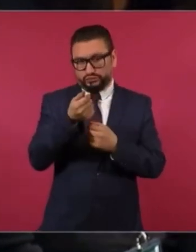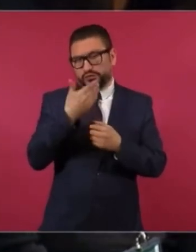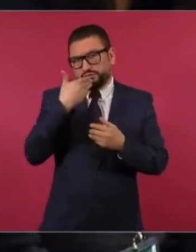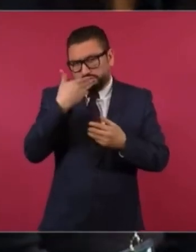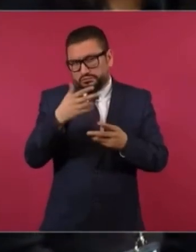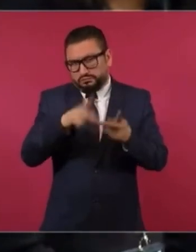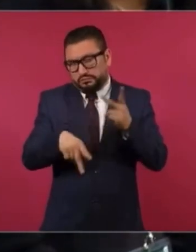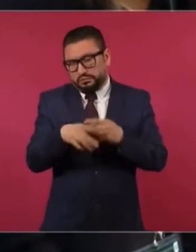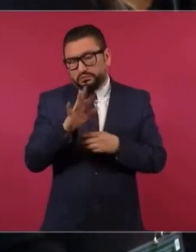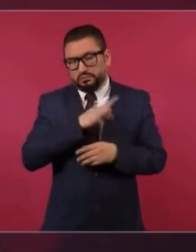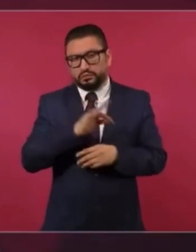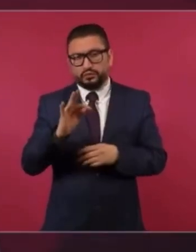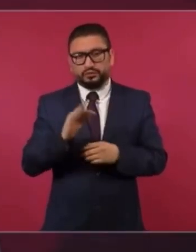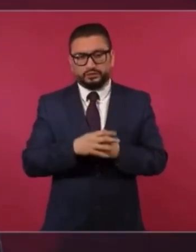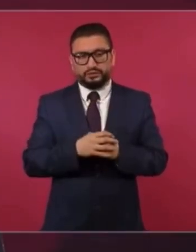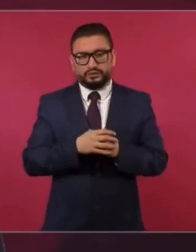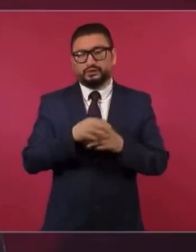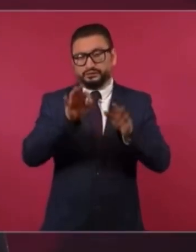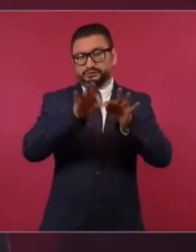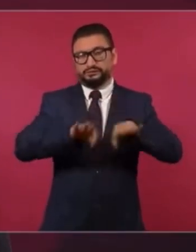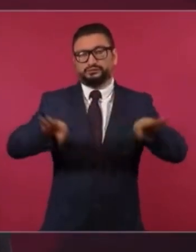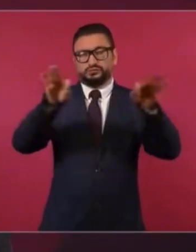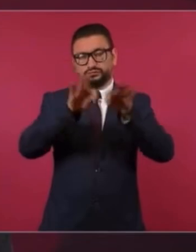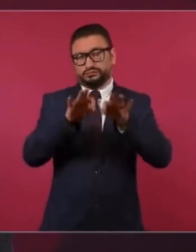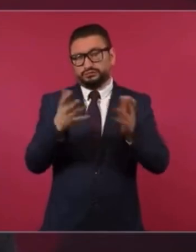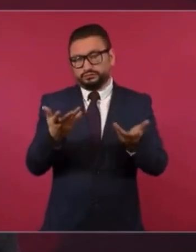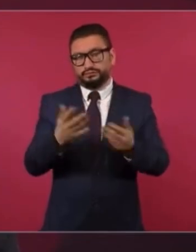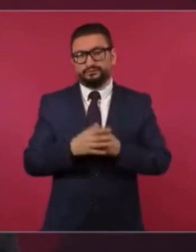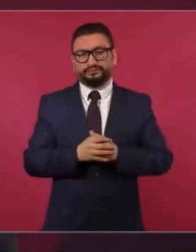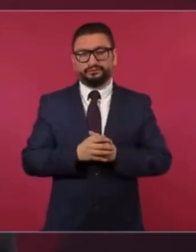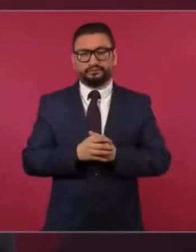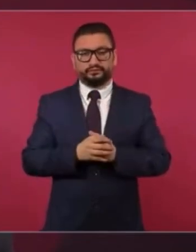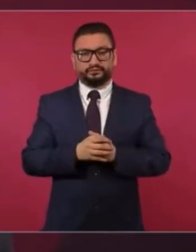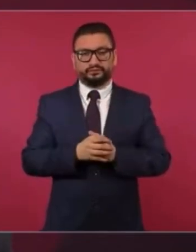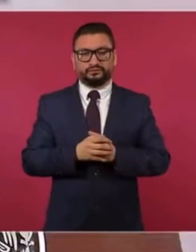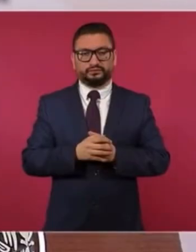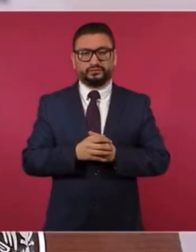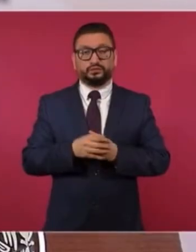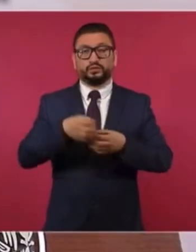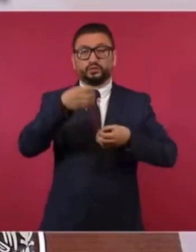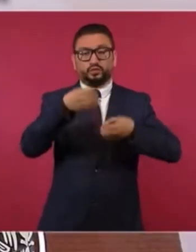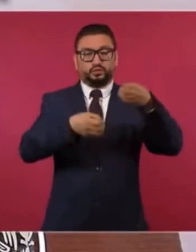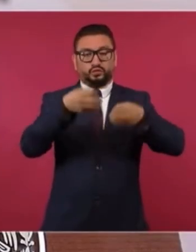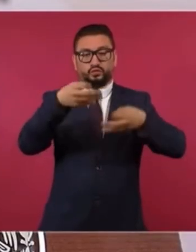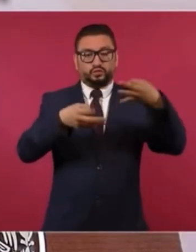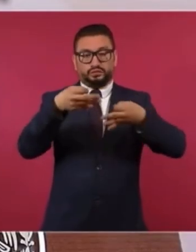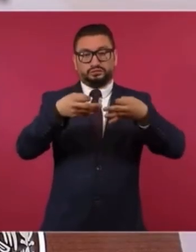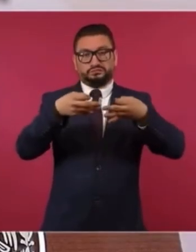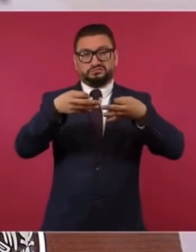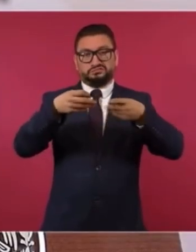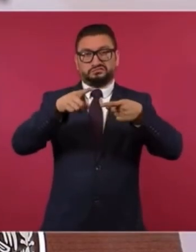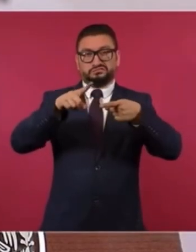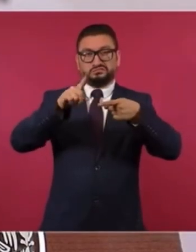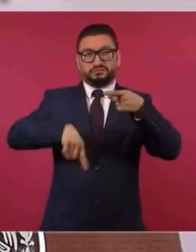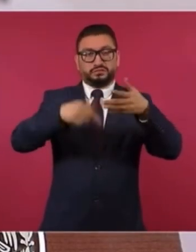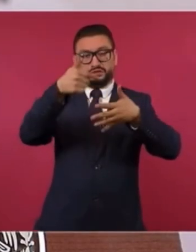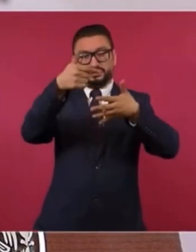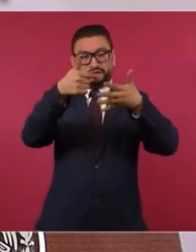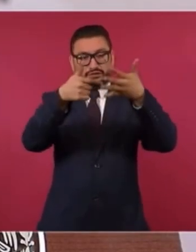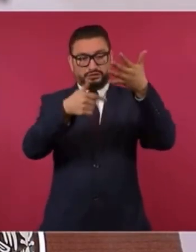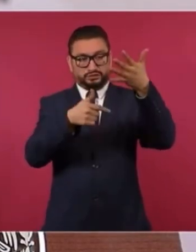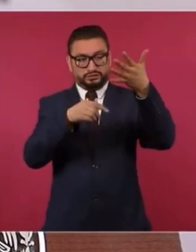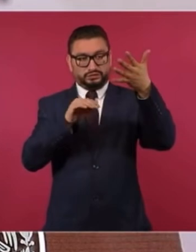parte. Qué significativo, ¿no? Entonces un juez la quita de la lista de